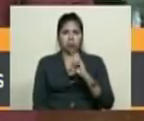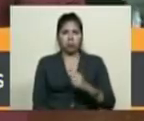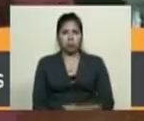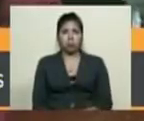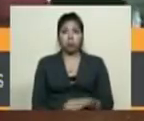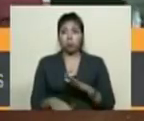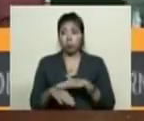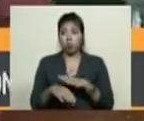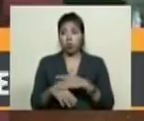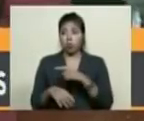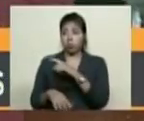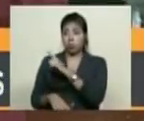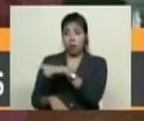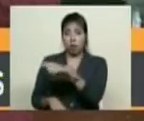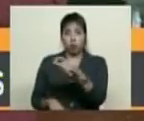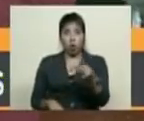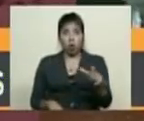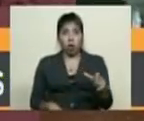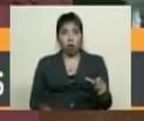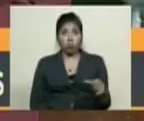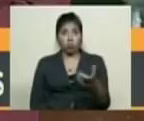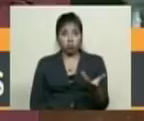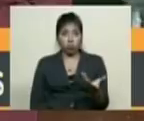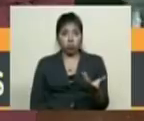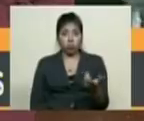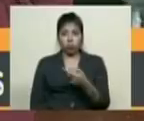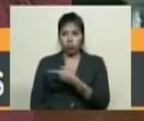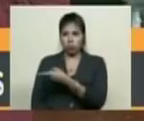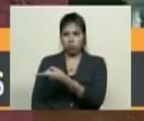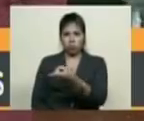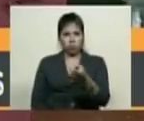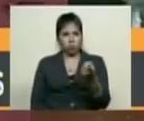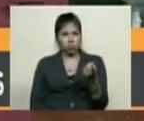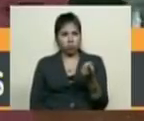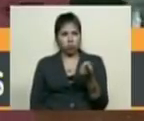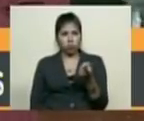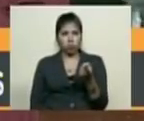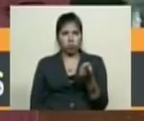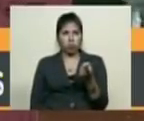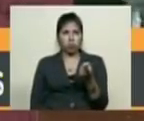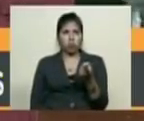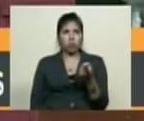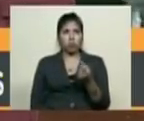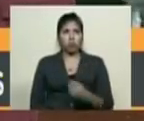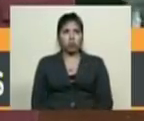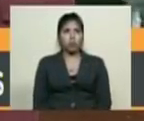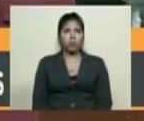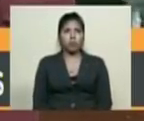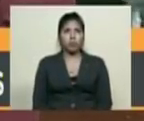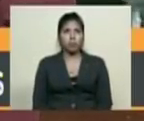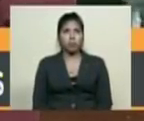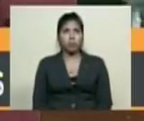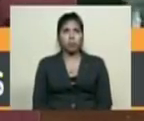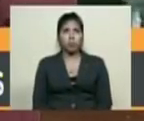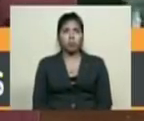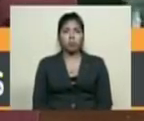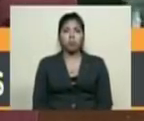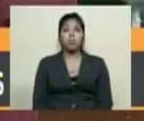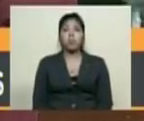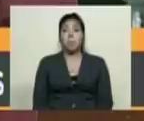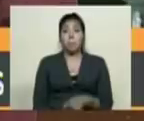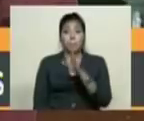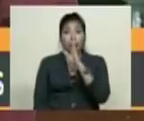gente, había uno de ellos, muchachos, que tiene en las cuentas bancarias movimientos